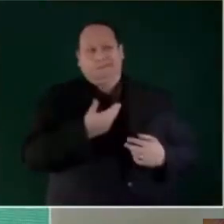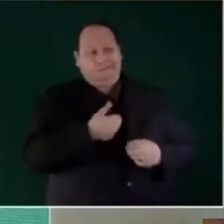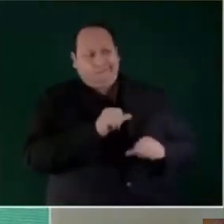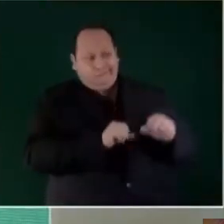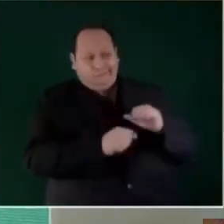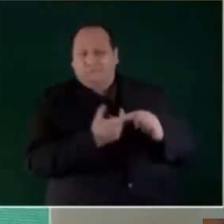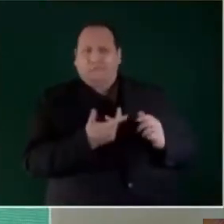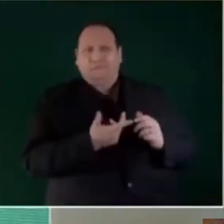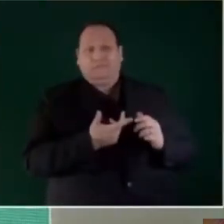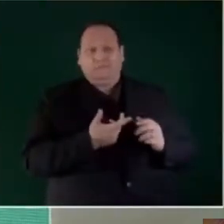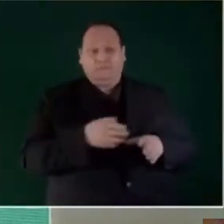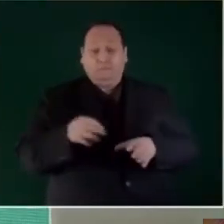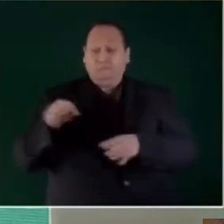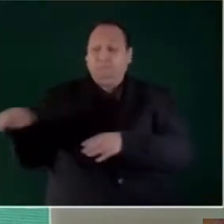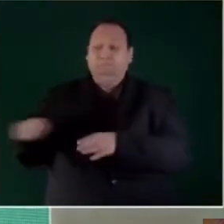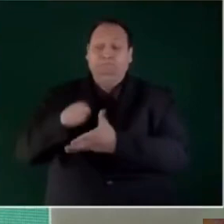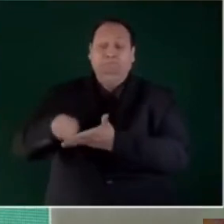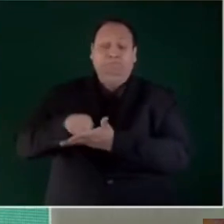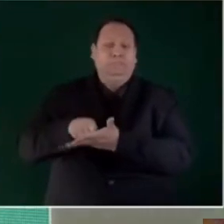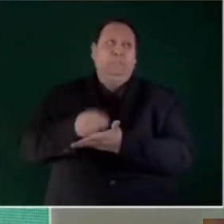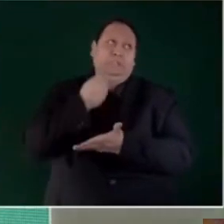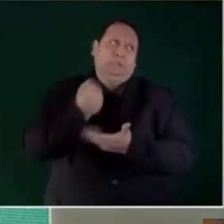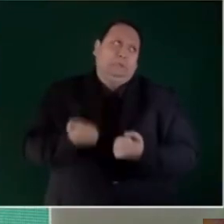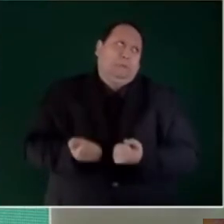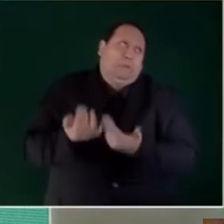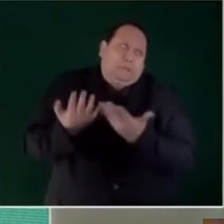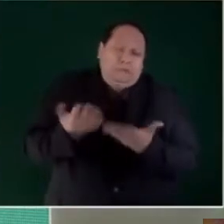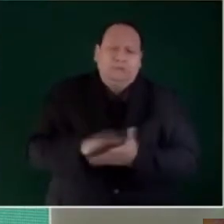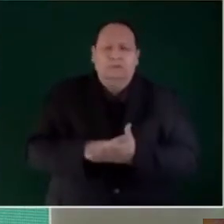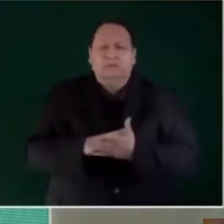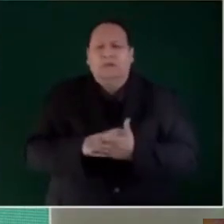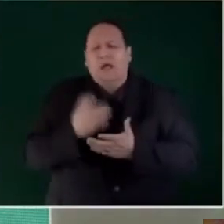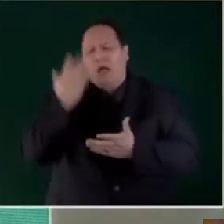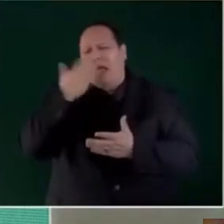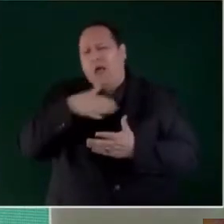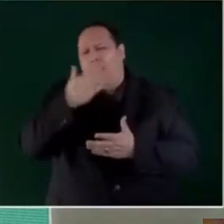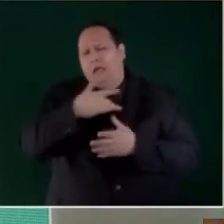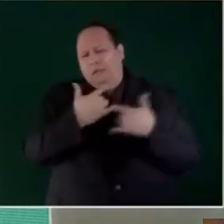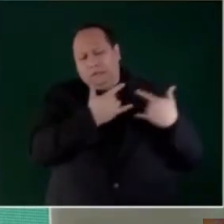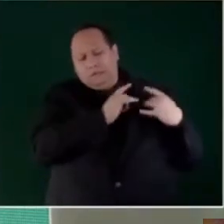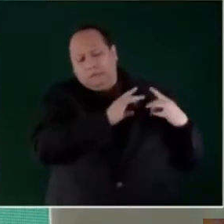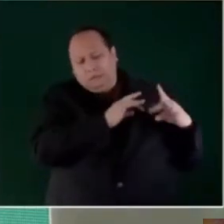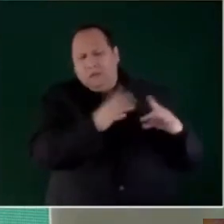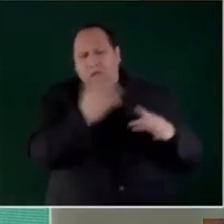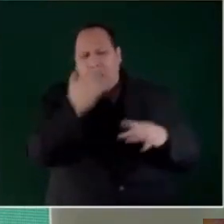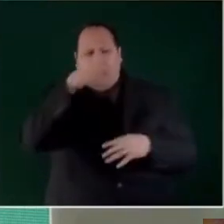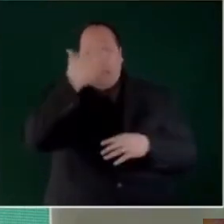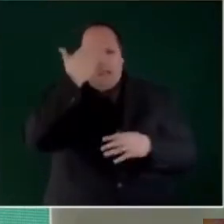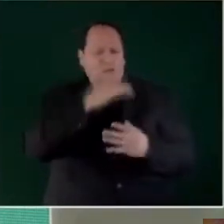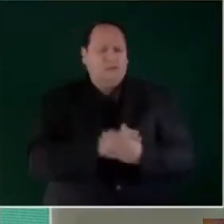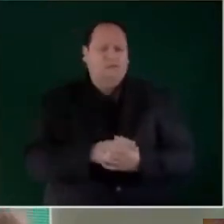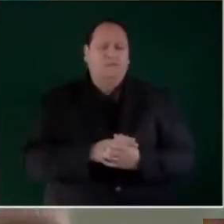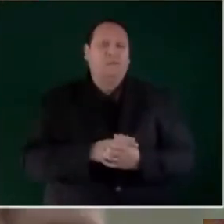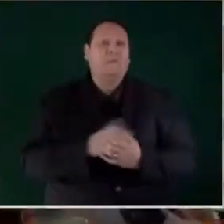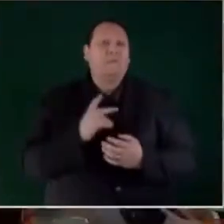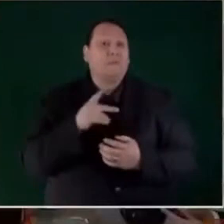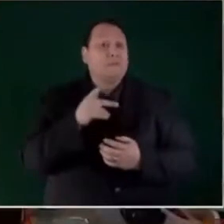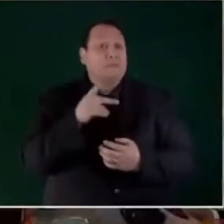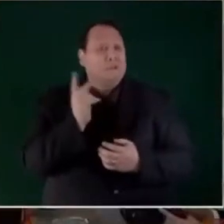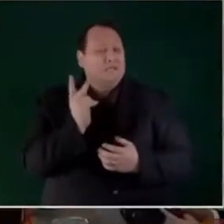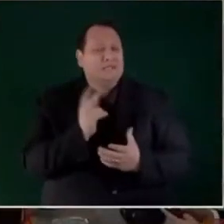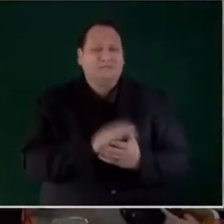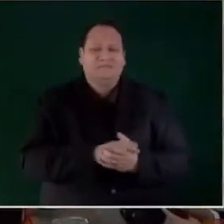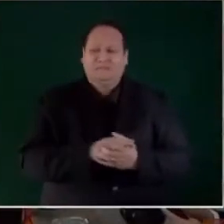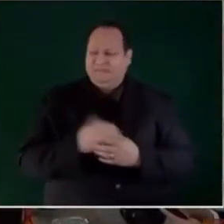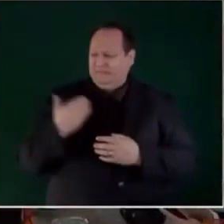que quemar las boletas y todo lo que ya sabemos. Pero